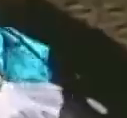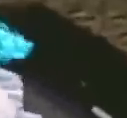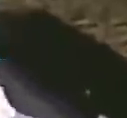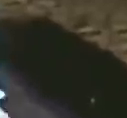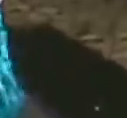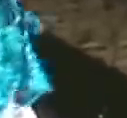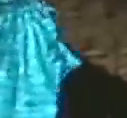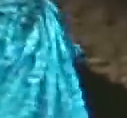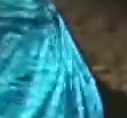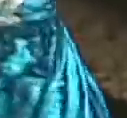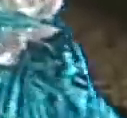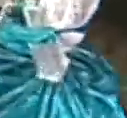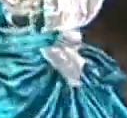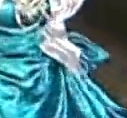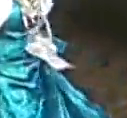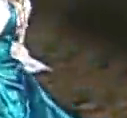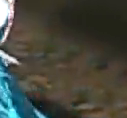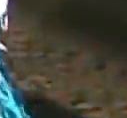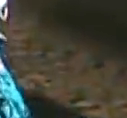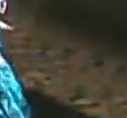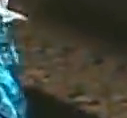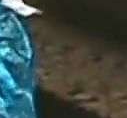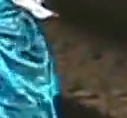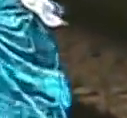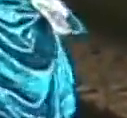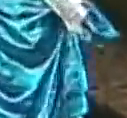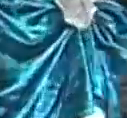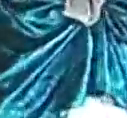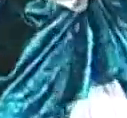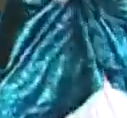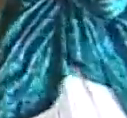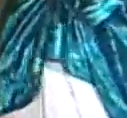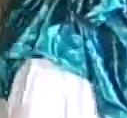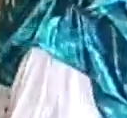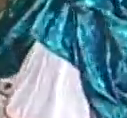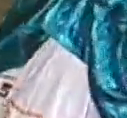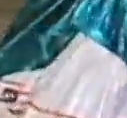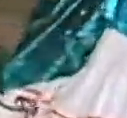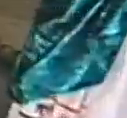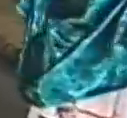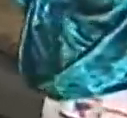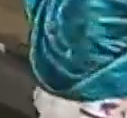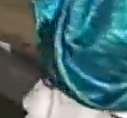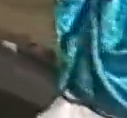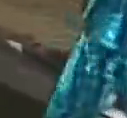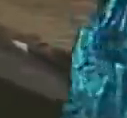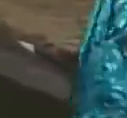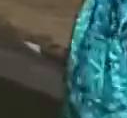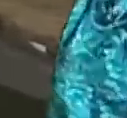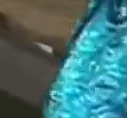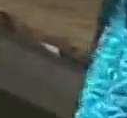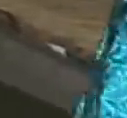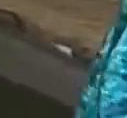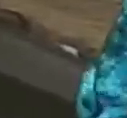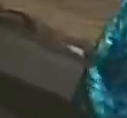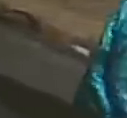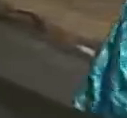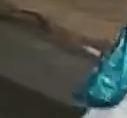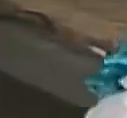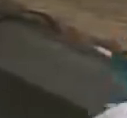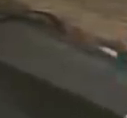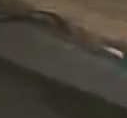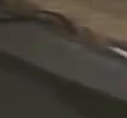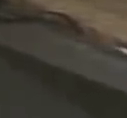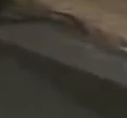Guayana es, Guayana es, Guayana es, Guayana